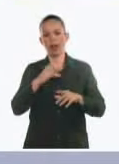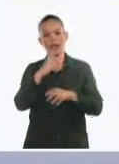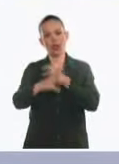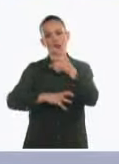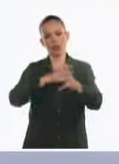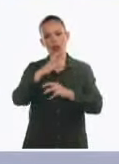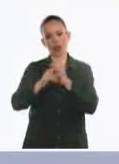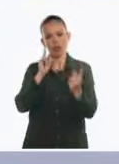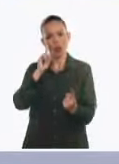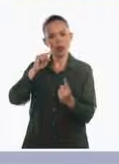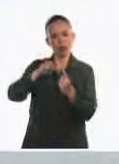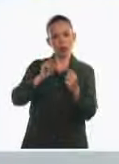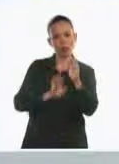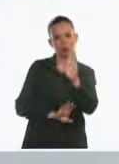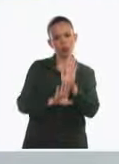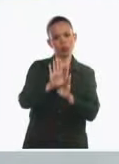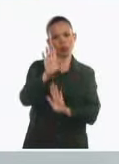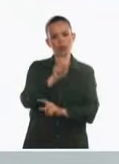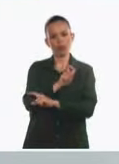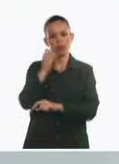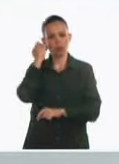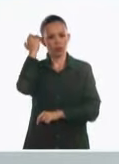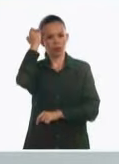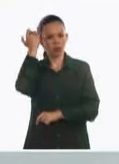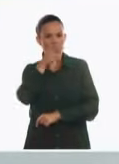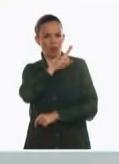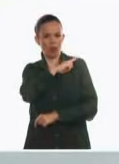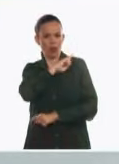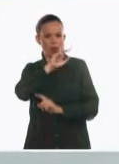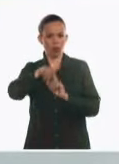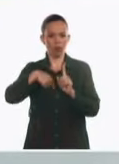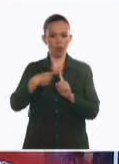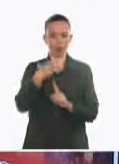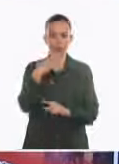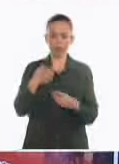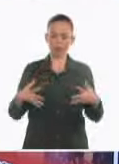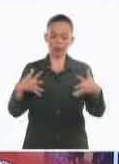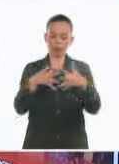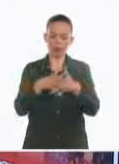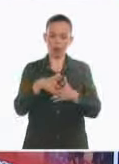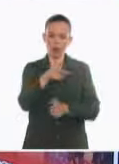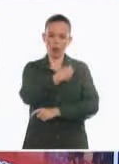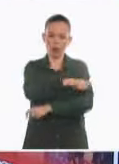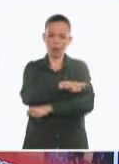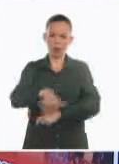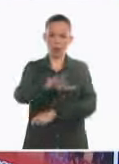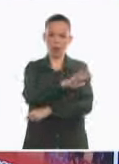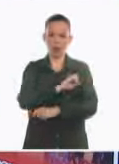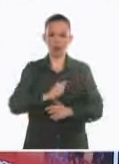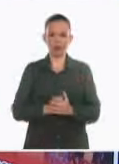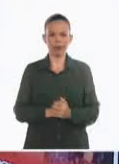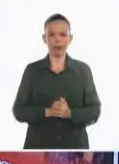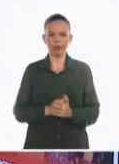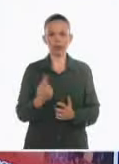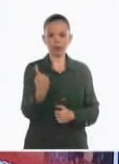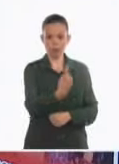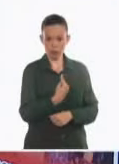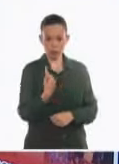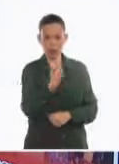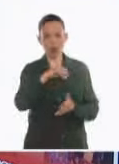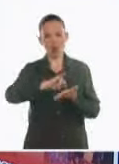la preparación de los cuadros y su vínculo con la comunidad ap congreso es precisamente un proyecto de vinculación de